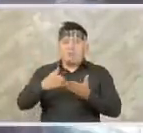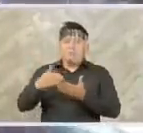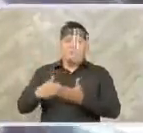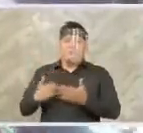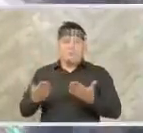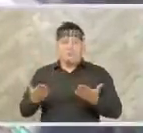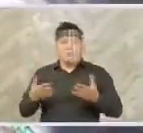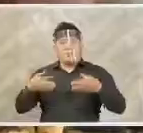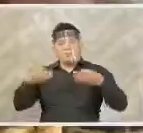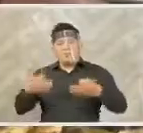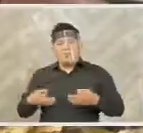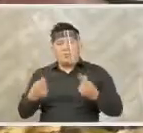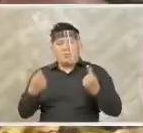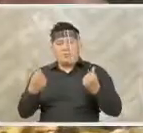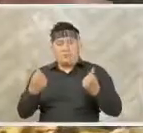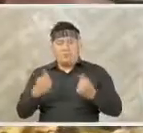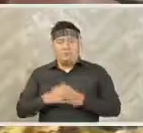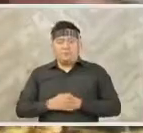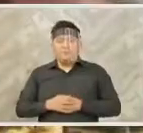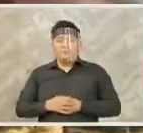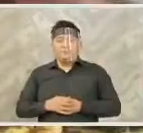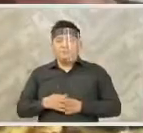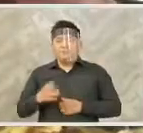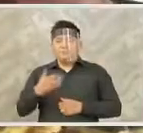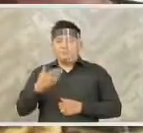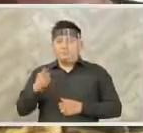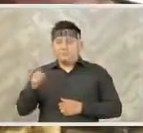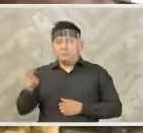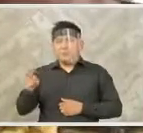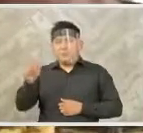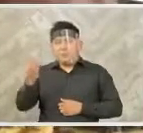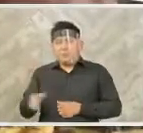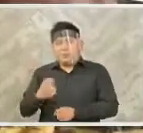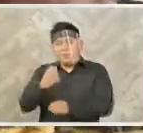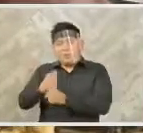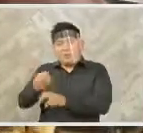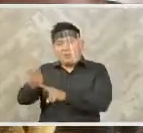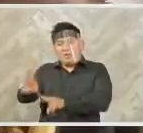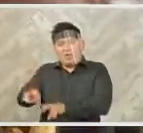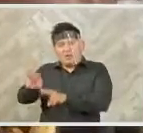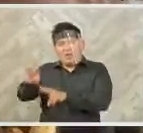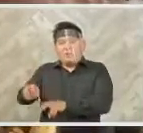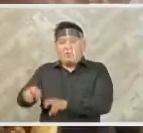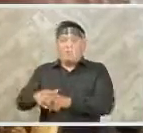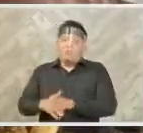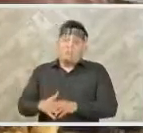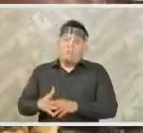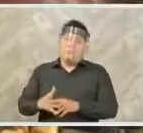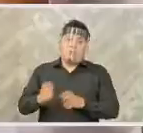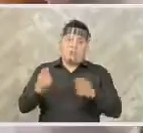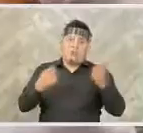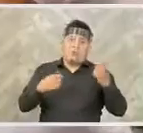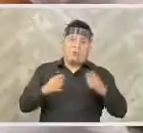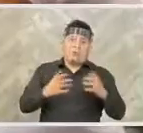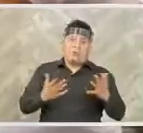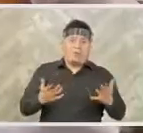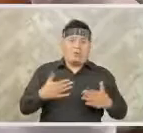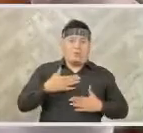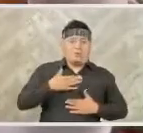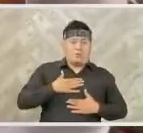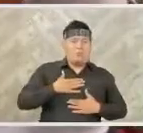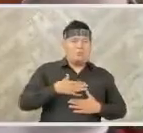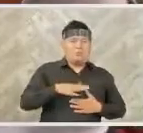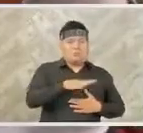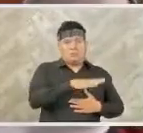compra, un mejor precio del campesino, del cultivador, y un mejor precio en nuestras mesas, en nuestros